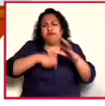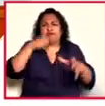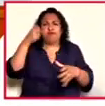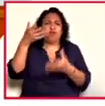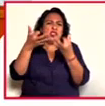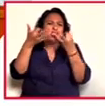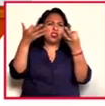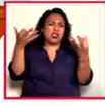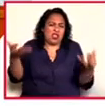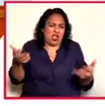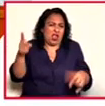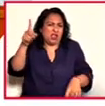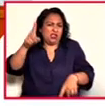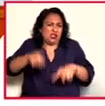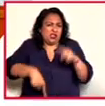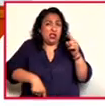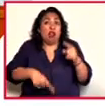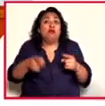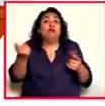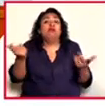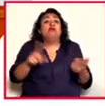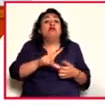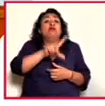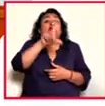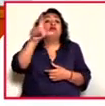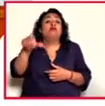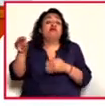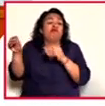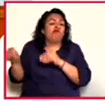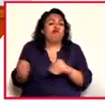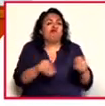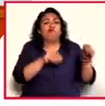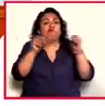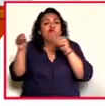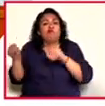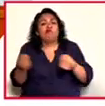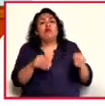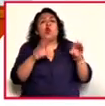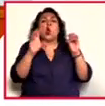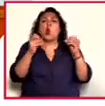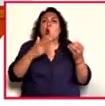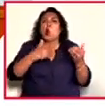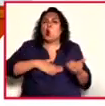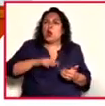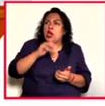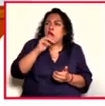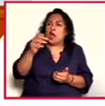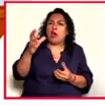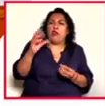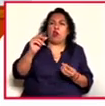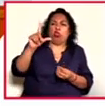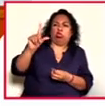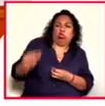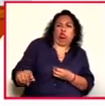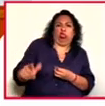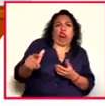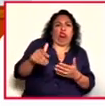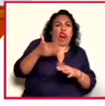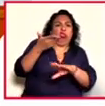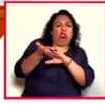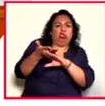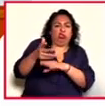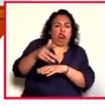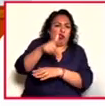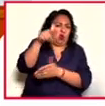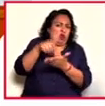tierras, con el consecuente desplazamiento, hasta injusticias y humillaciones en sus propios